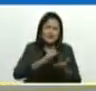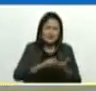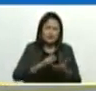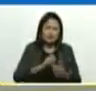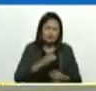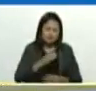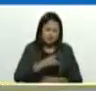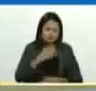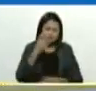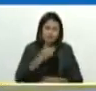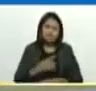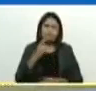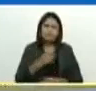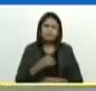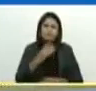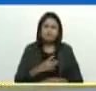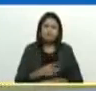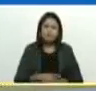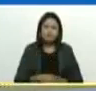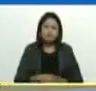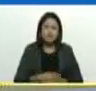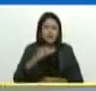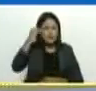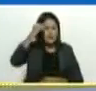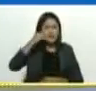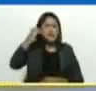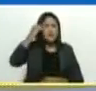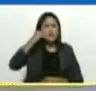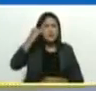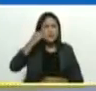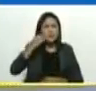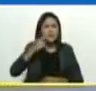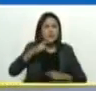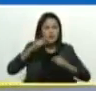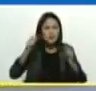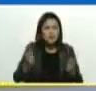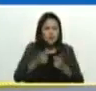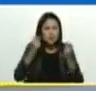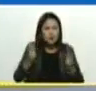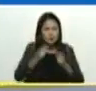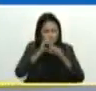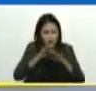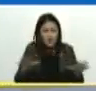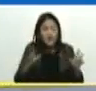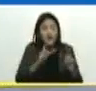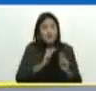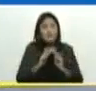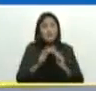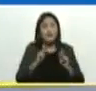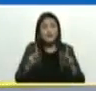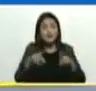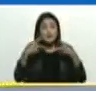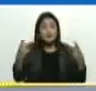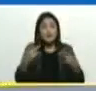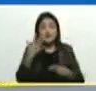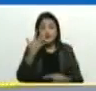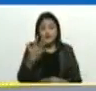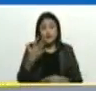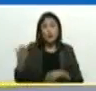en una de sus reflexiones publicadas en nuestra prensa. El 5 de